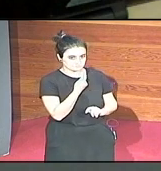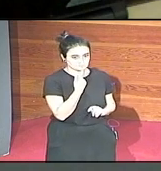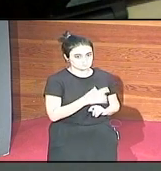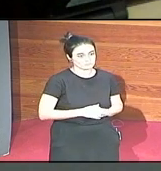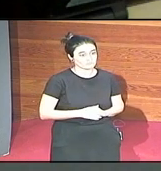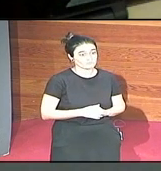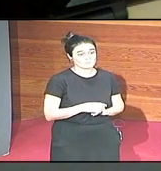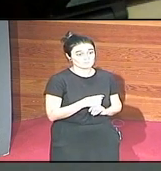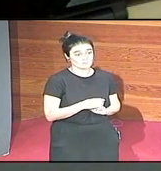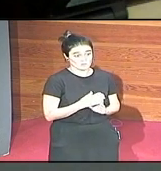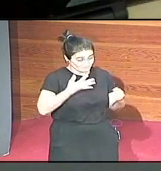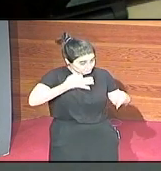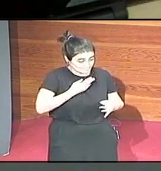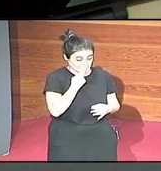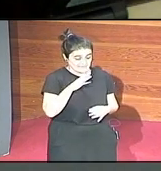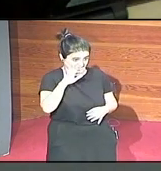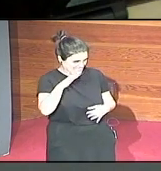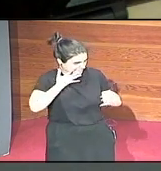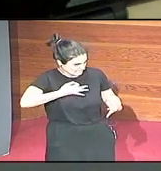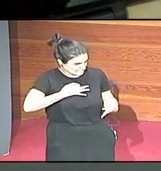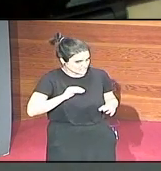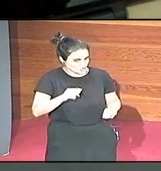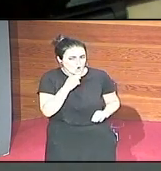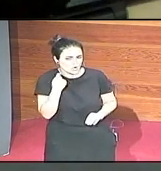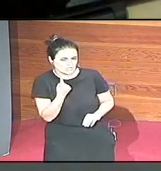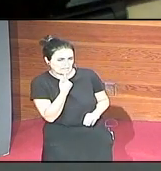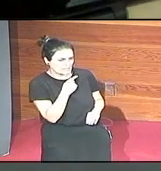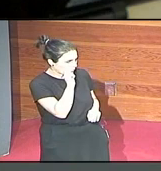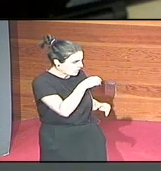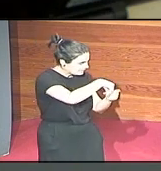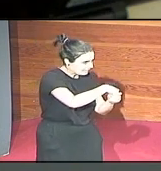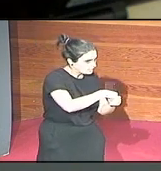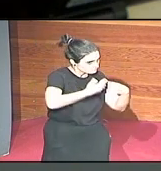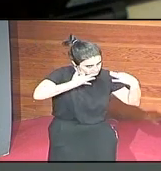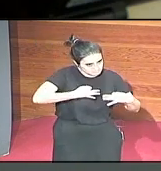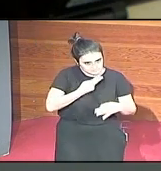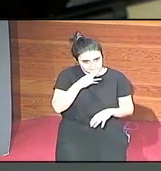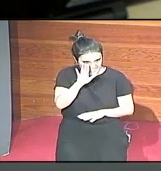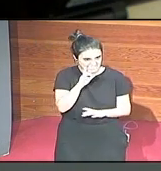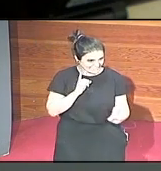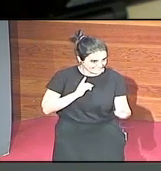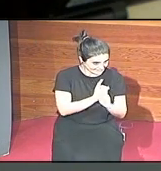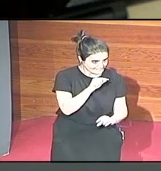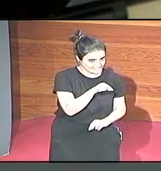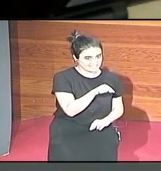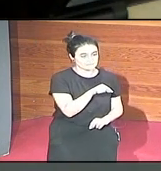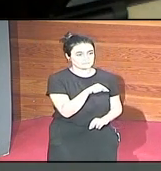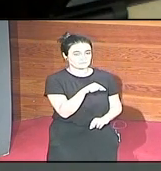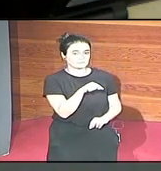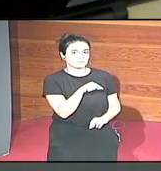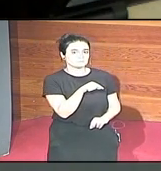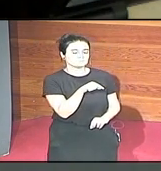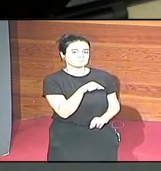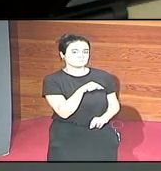nazismo, el de verdad, no el que Rusia dice que hay en Ucrania, contrariamente al nazismo, el